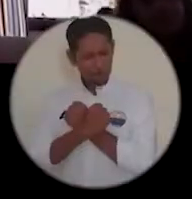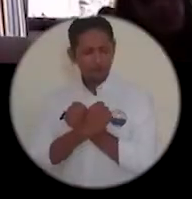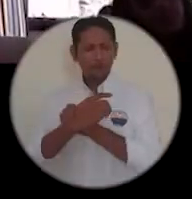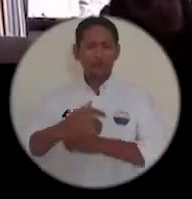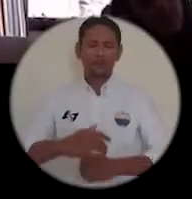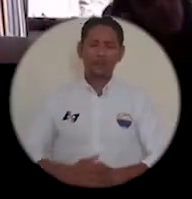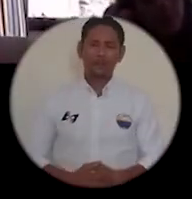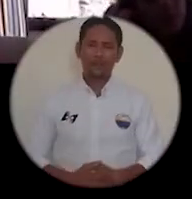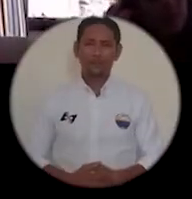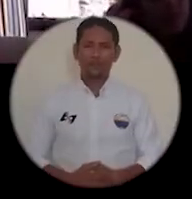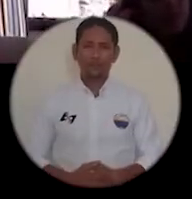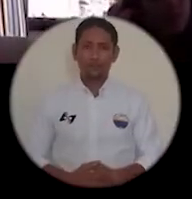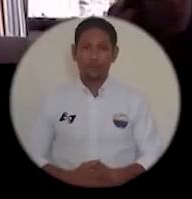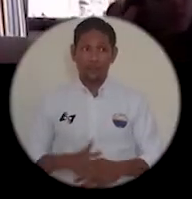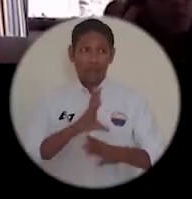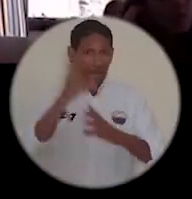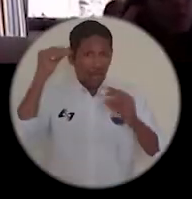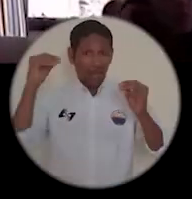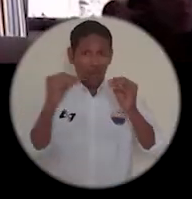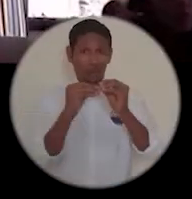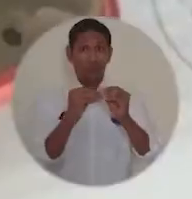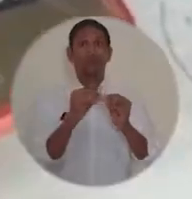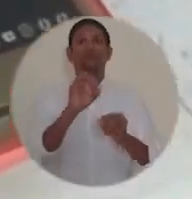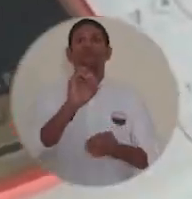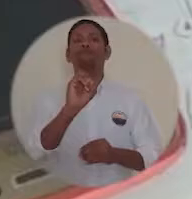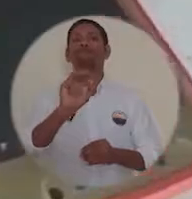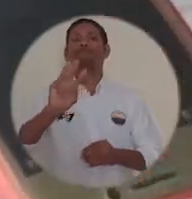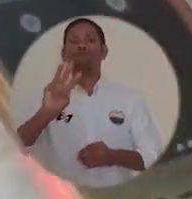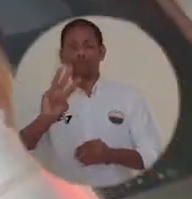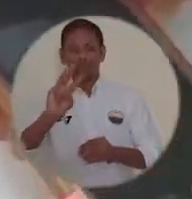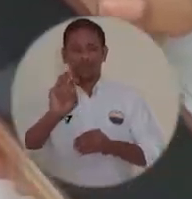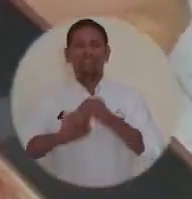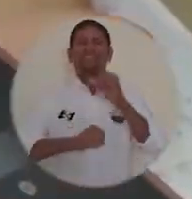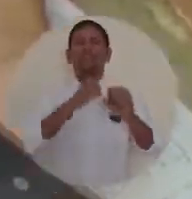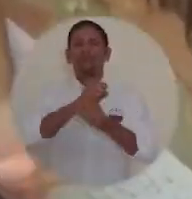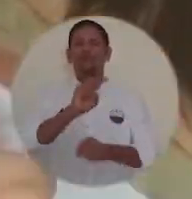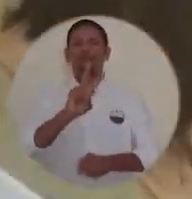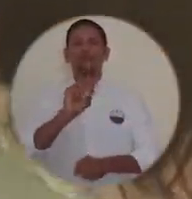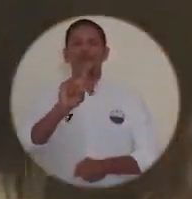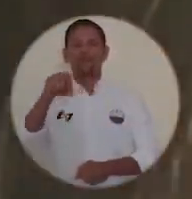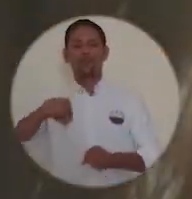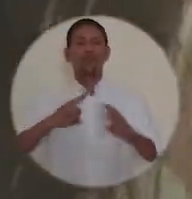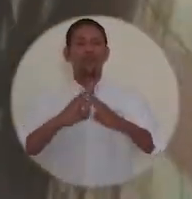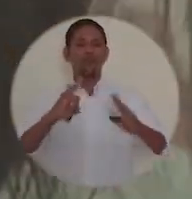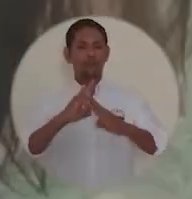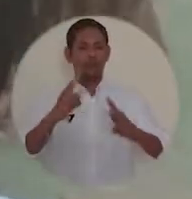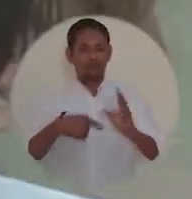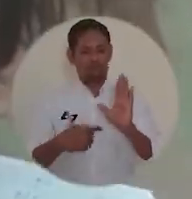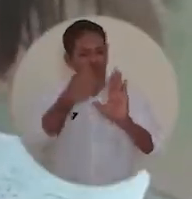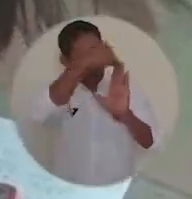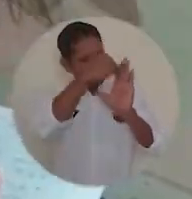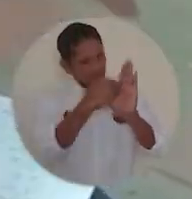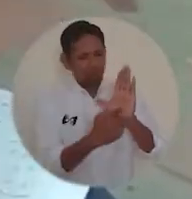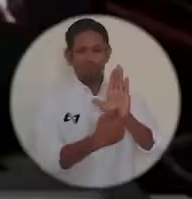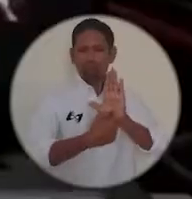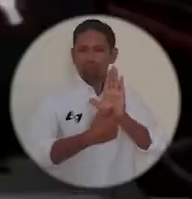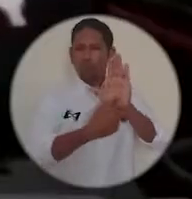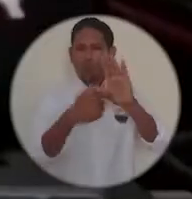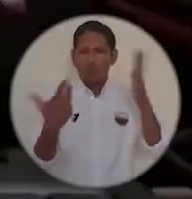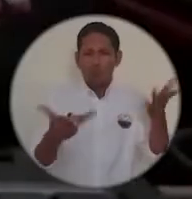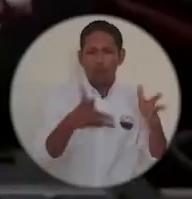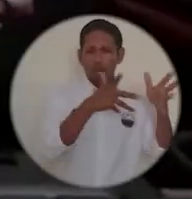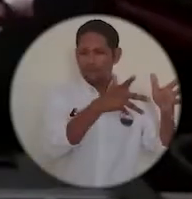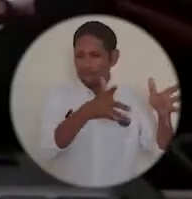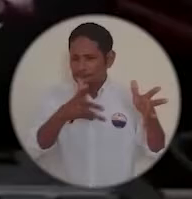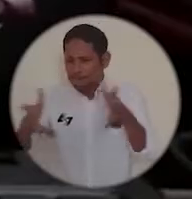El acuerdo académico número 3 de 2020 de la Universidad del Magdalena establece medidas en temas de enseñanza, evaluación del aprendizaje,